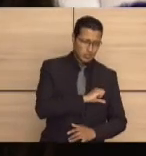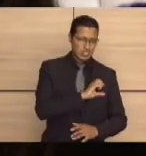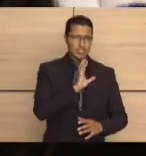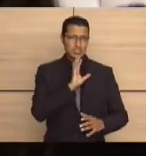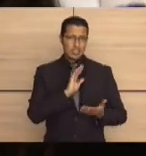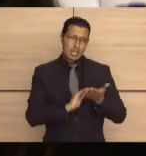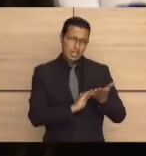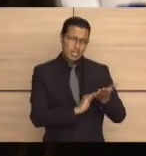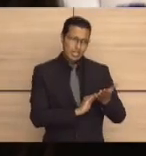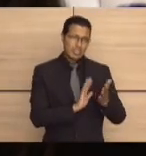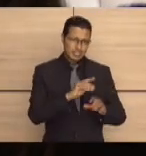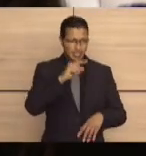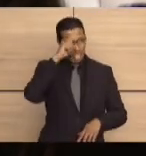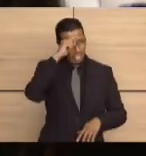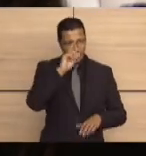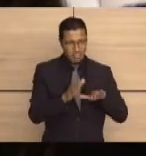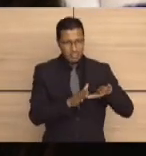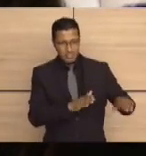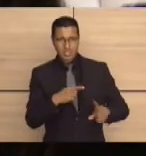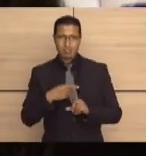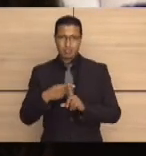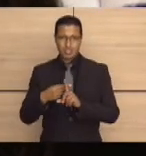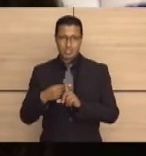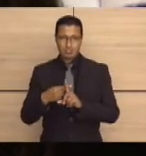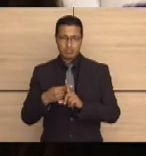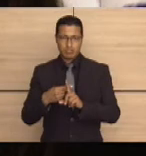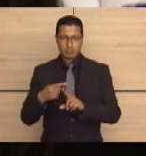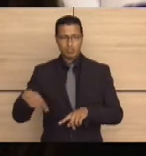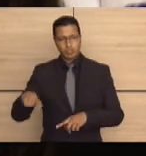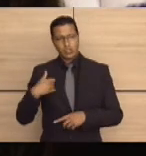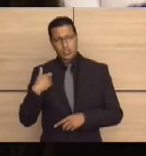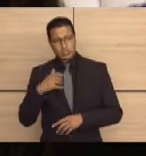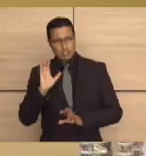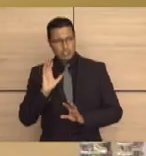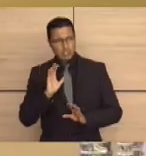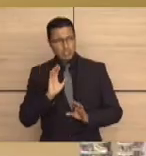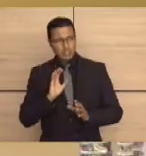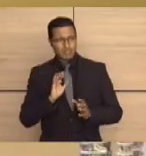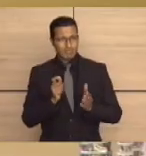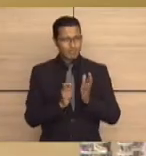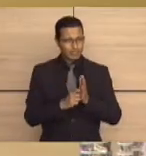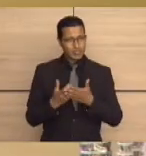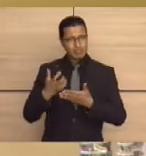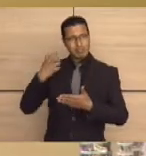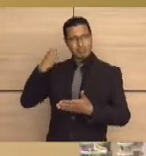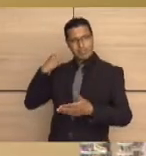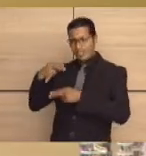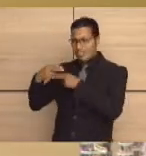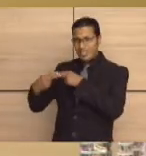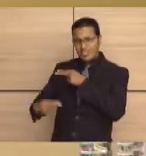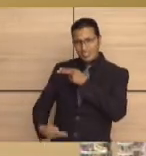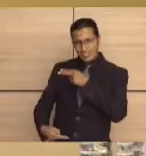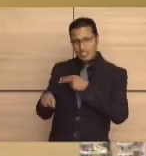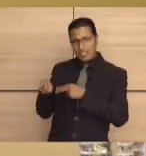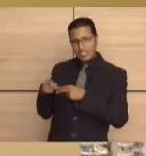ver lo positivo, pero también somos muy conscientes de la historia que hay detrás. Y yo creo que algo fundamental para llegar a esa